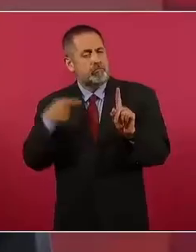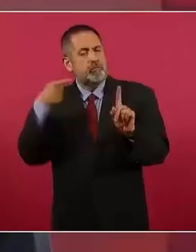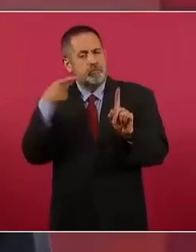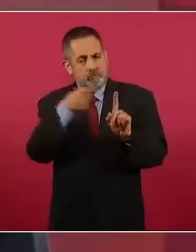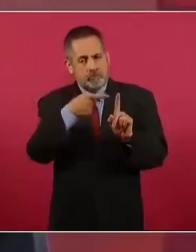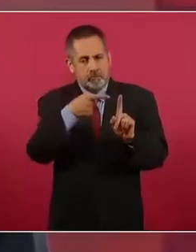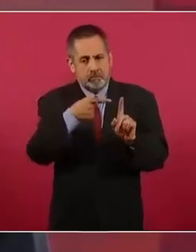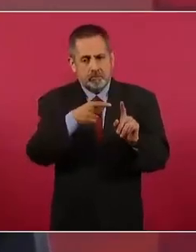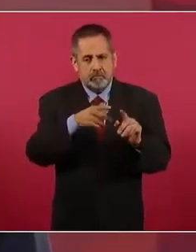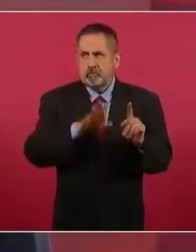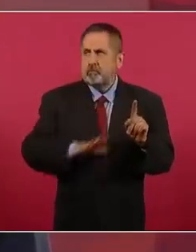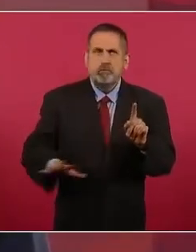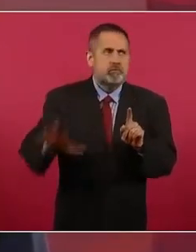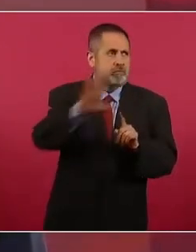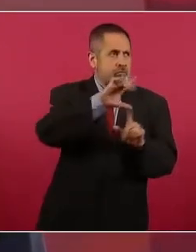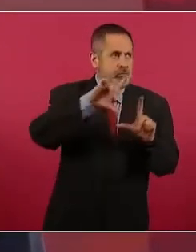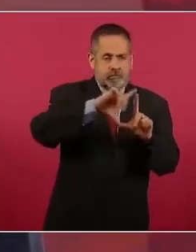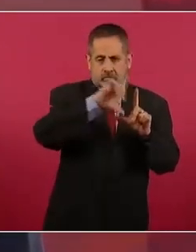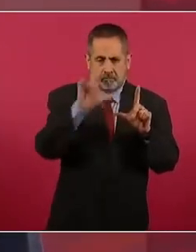en el país